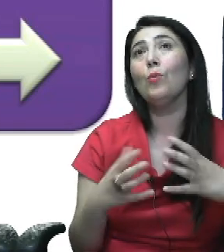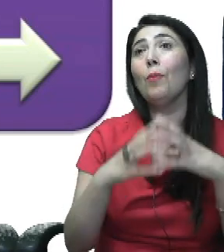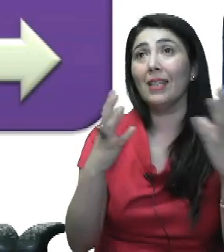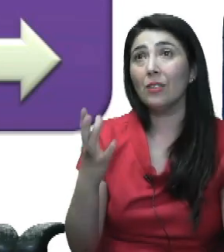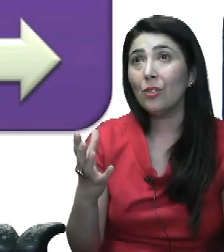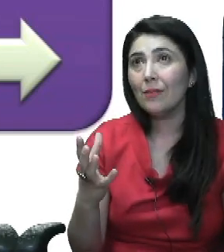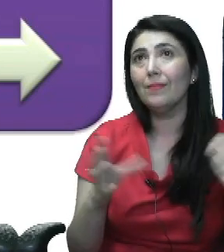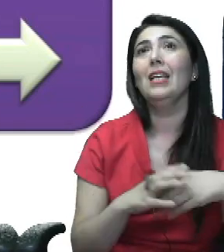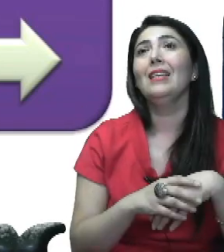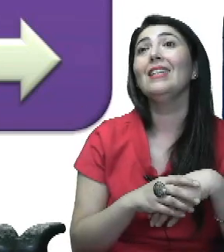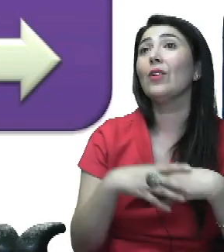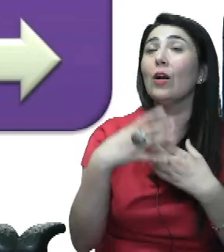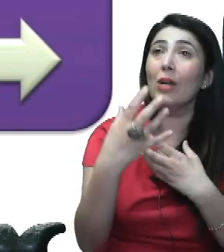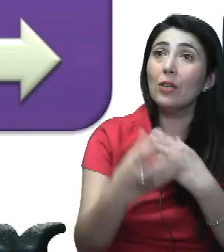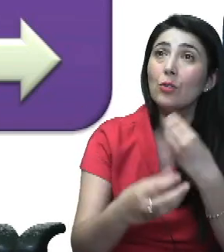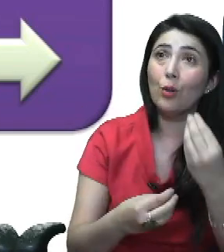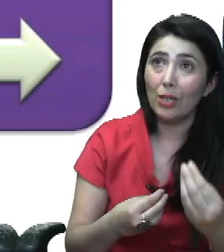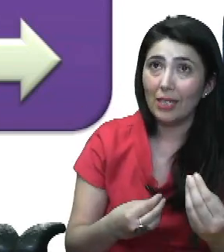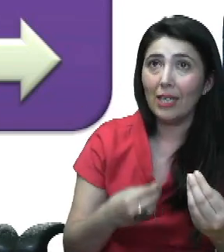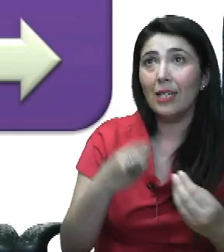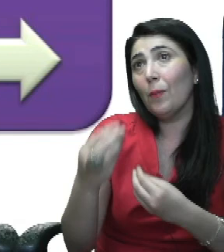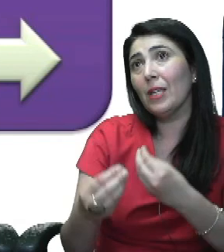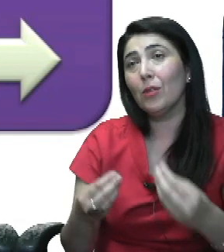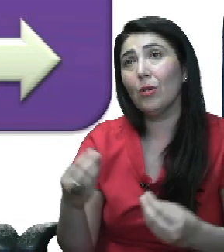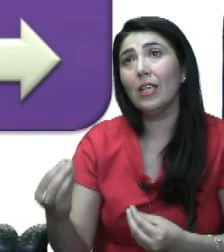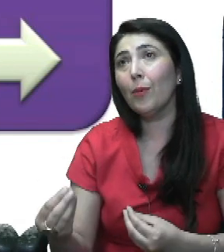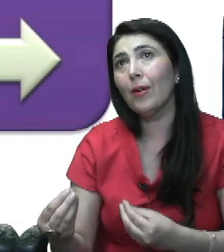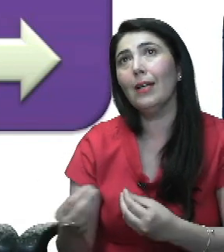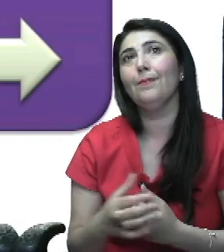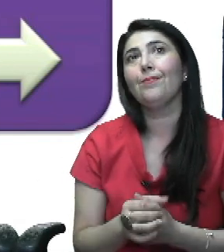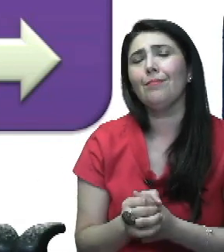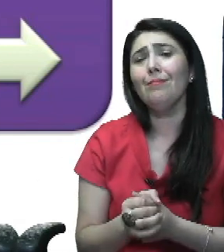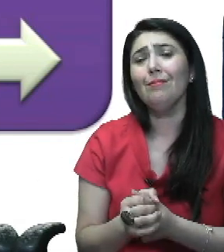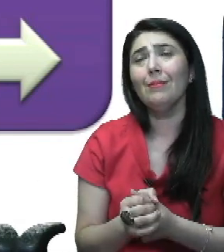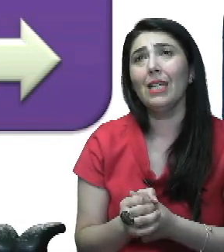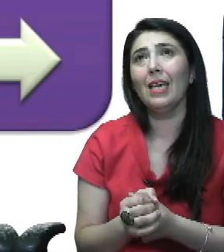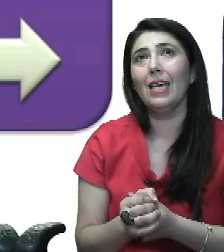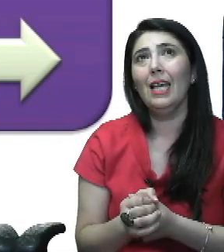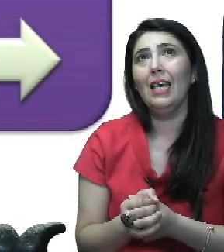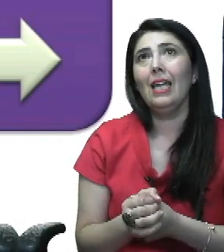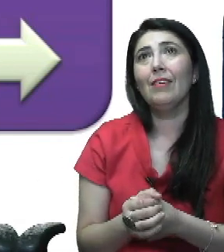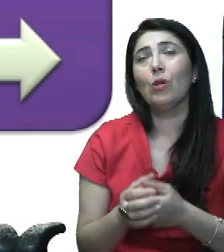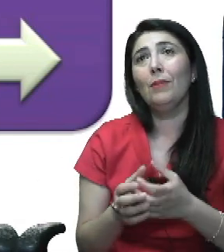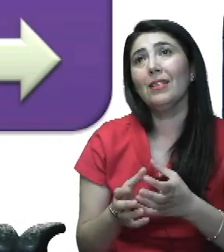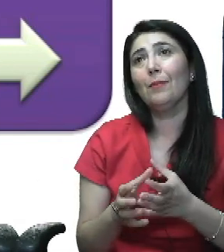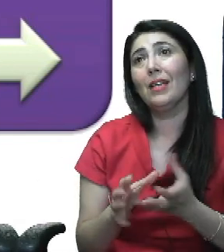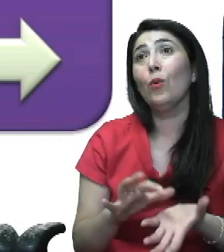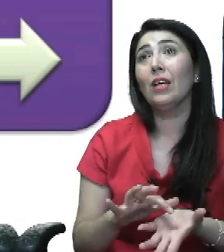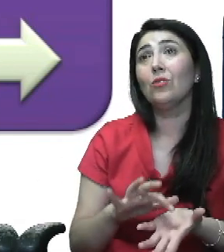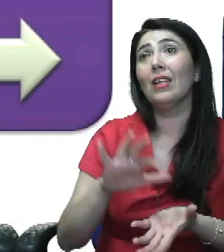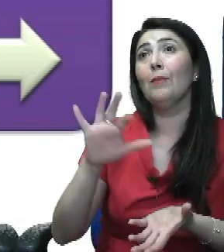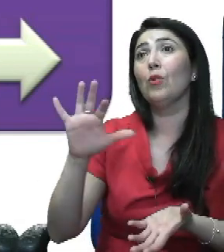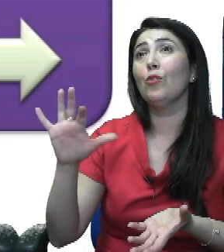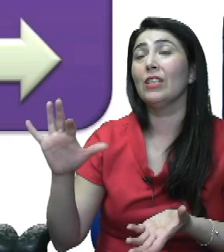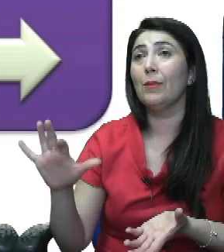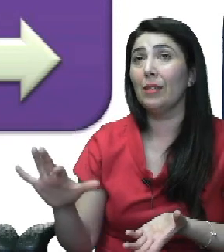o un plan de acción, desarrollar algunas acciones concretas en acompañamiento del equipo local y eventualmente también algunas